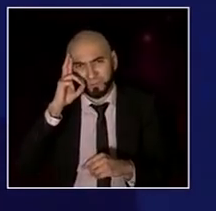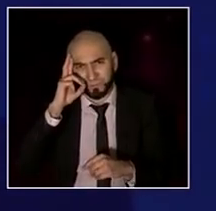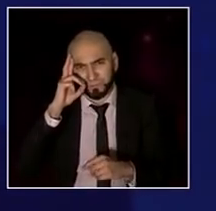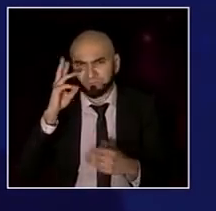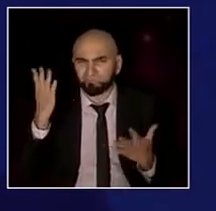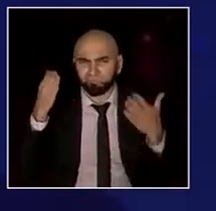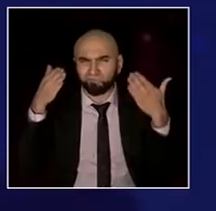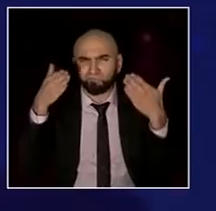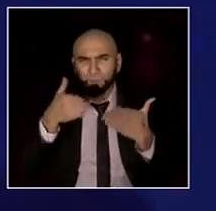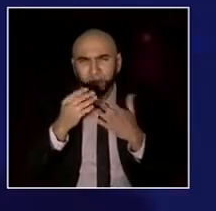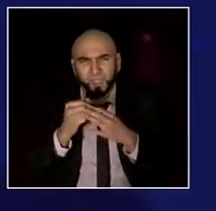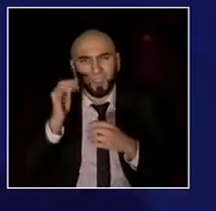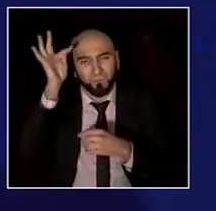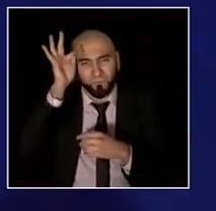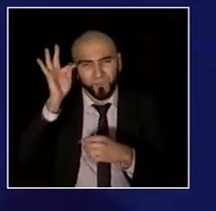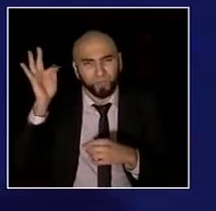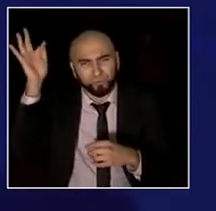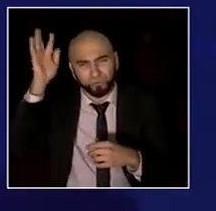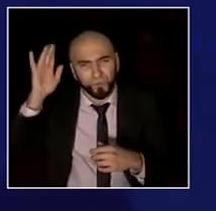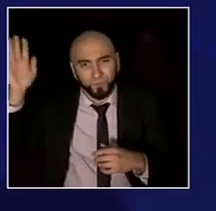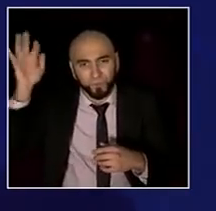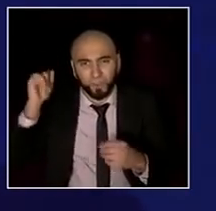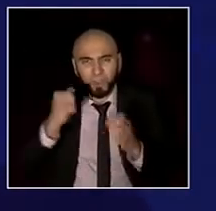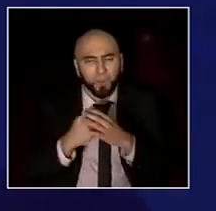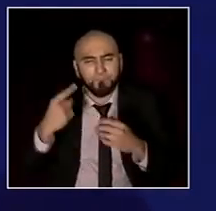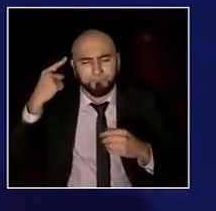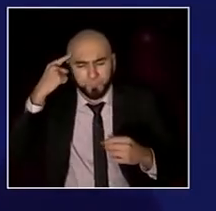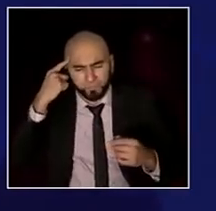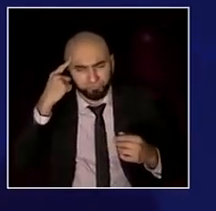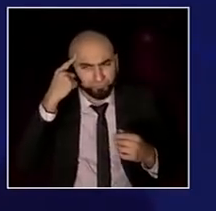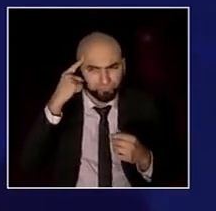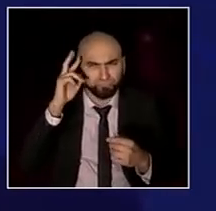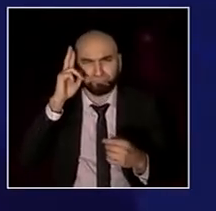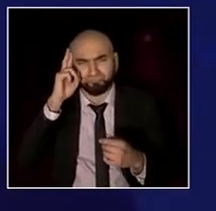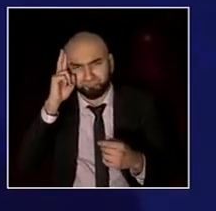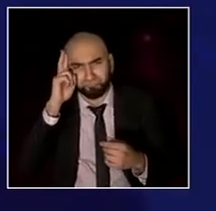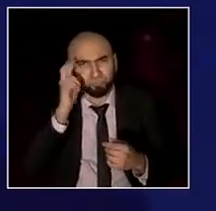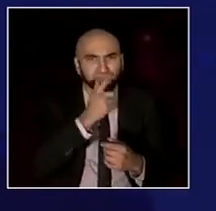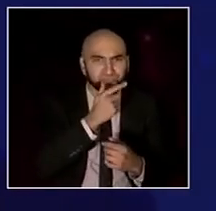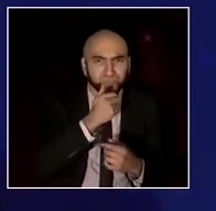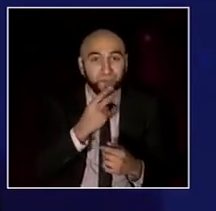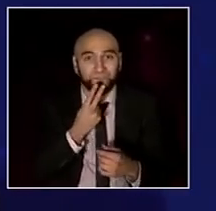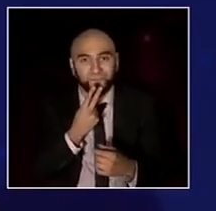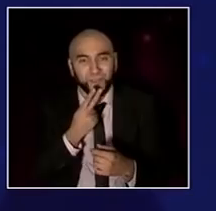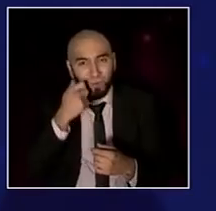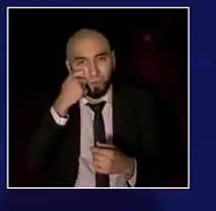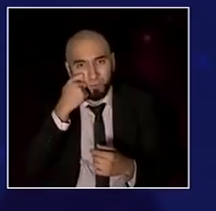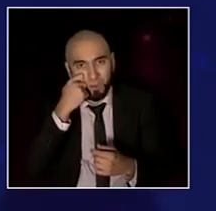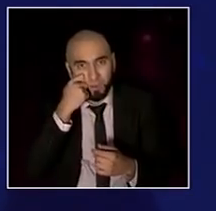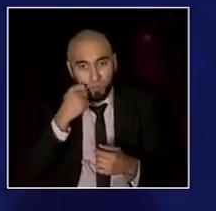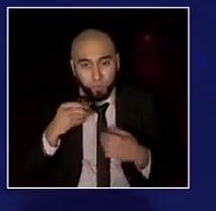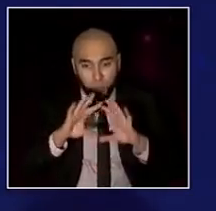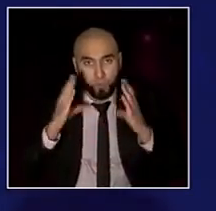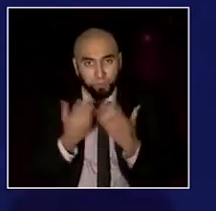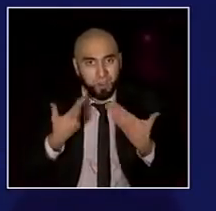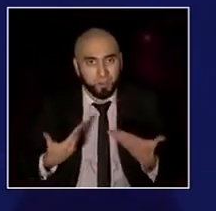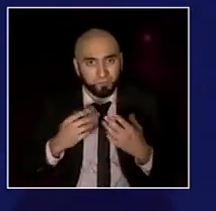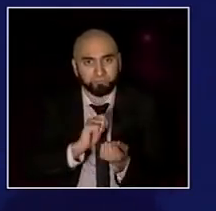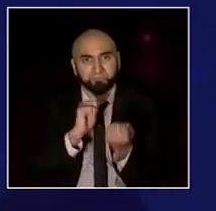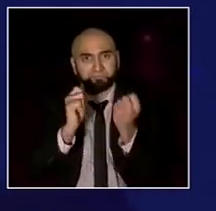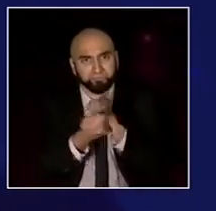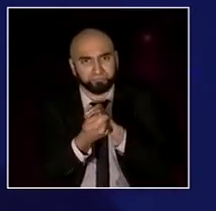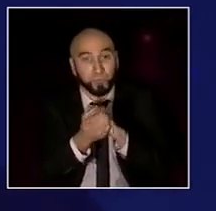que la filosofía, el pensar y preguntarse por la vida humana en el mundo actual de transformaciones y en el mundo futuro de